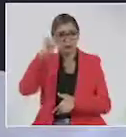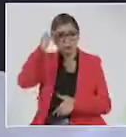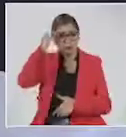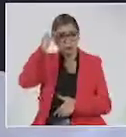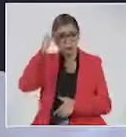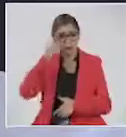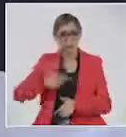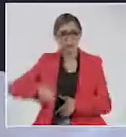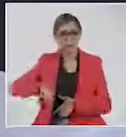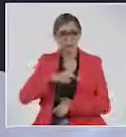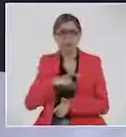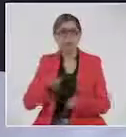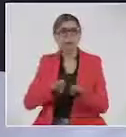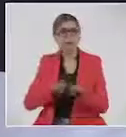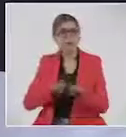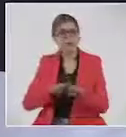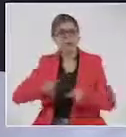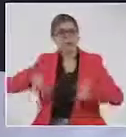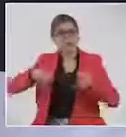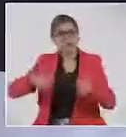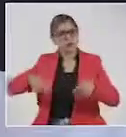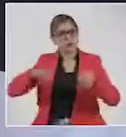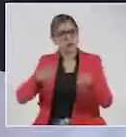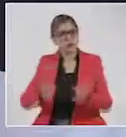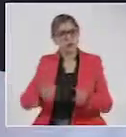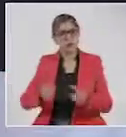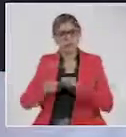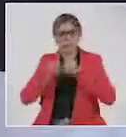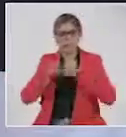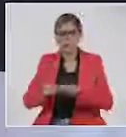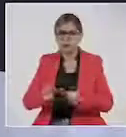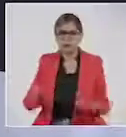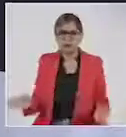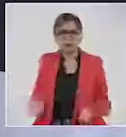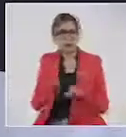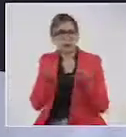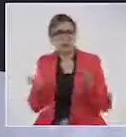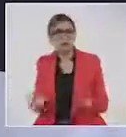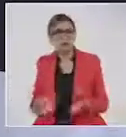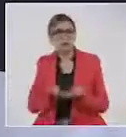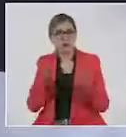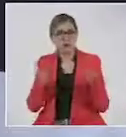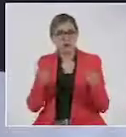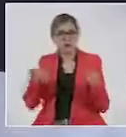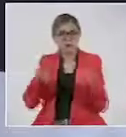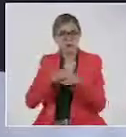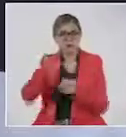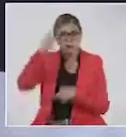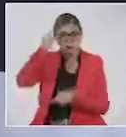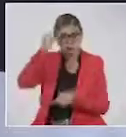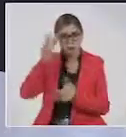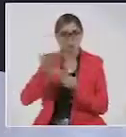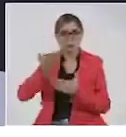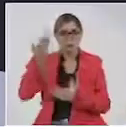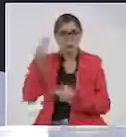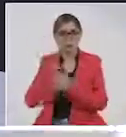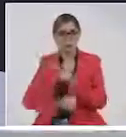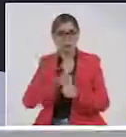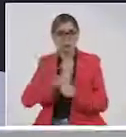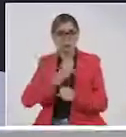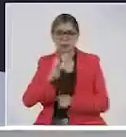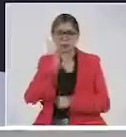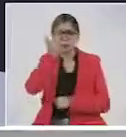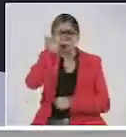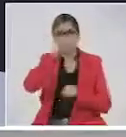cómo mantienen viva la tradición de los tastuanes de Tonalá, precisamente en un año muy difícil, el año anterior, que fue en el contexto pues